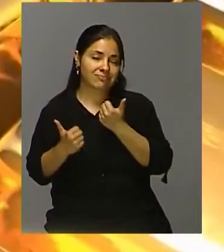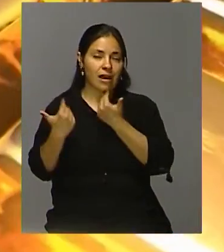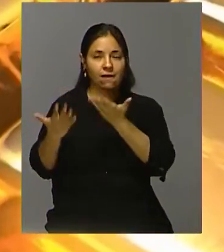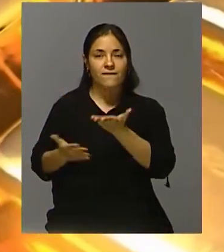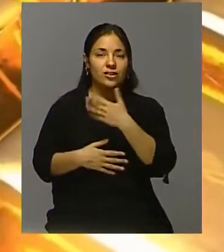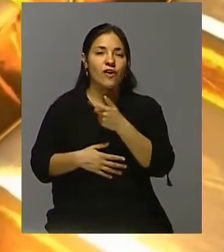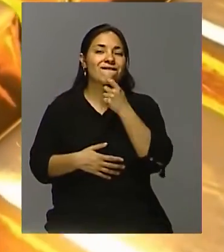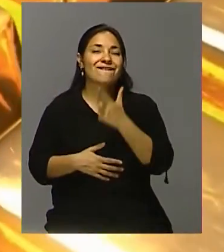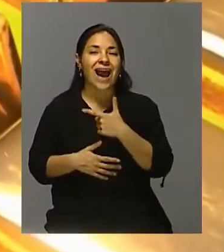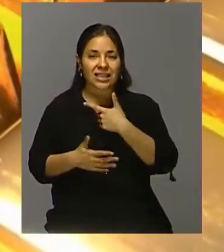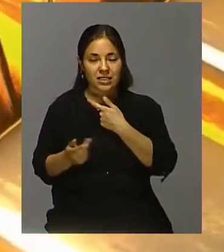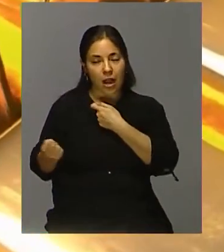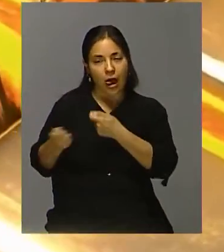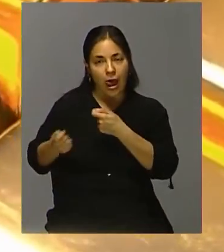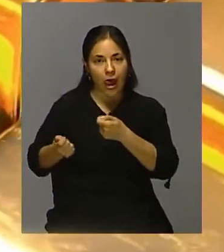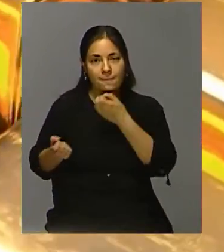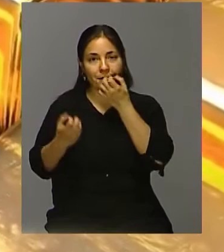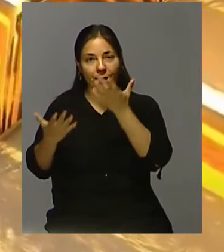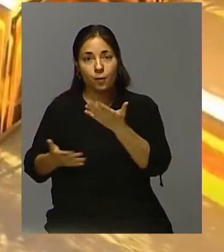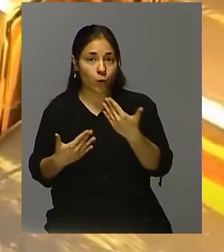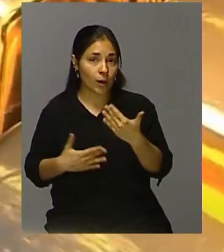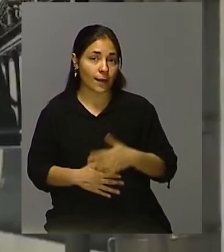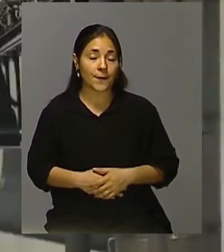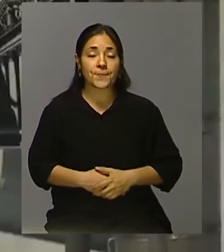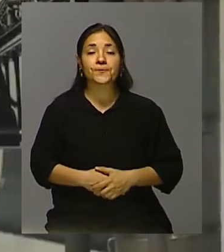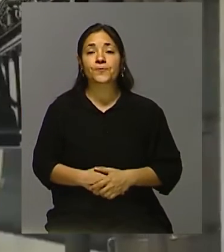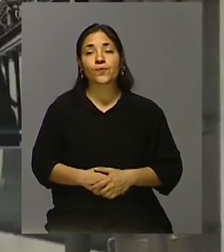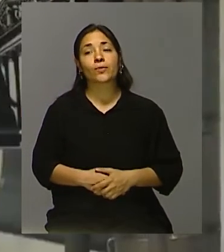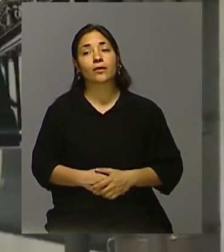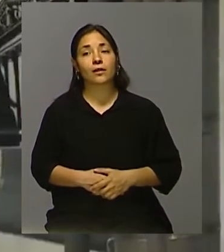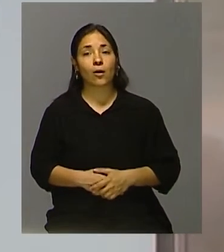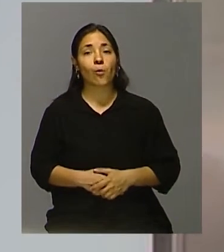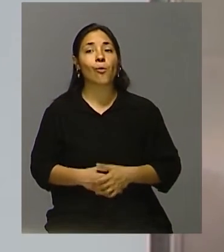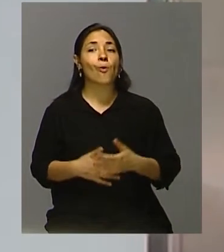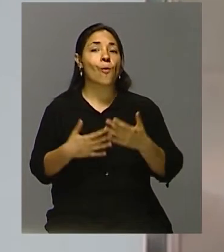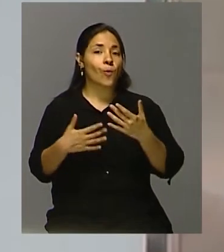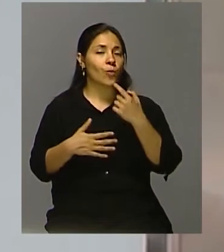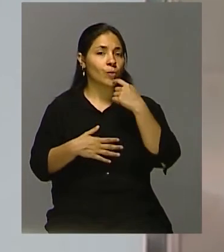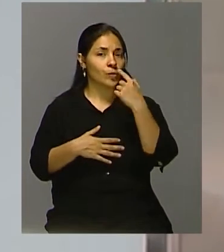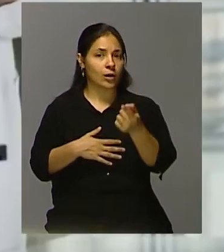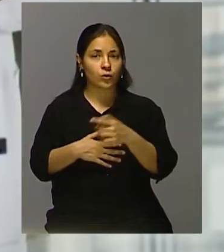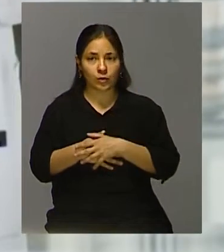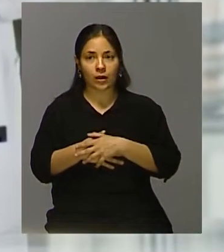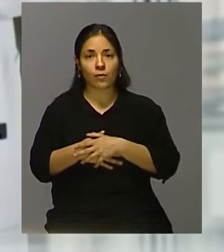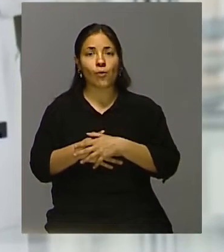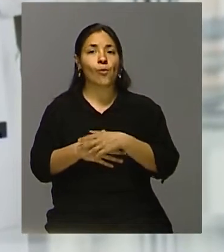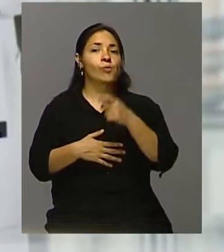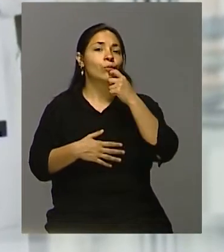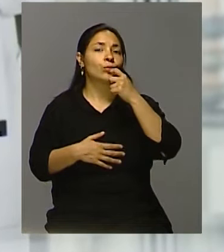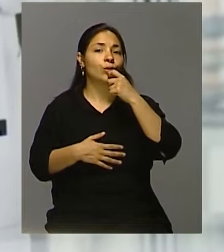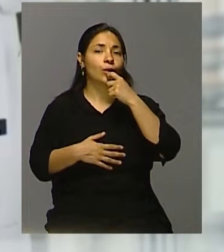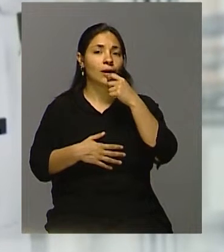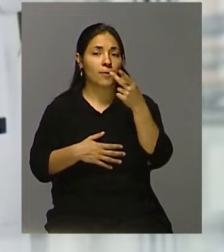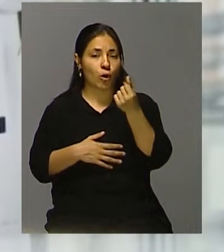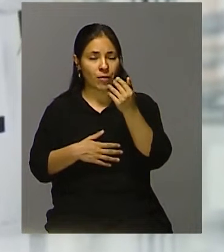pueden obtener buenos resultados también. Arturo, generalmente uno piensa que la opción, si tenés algún dinero